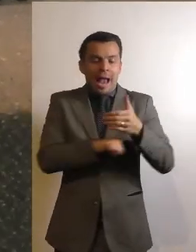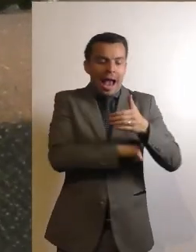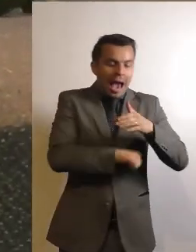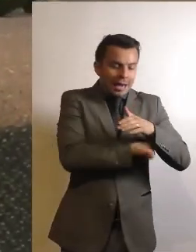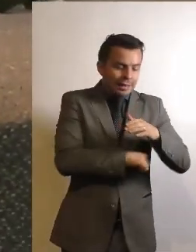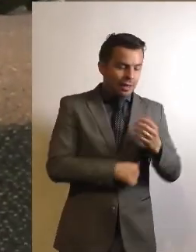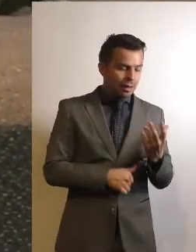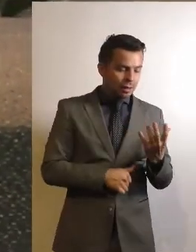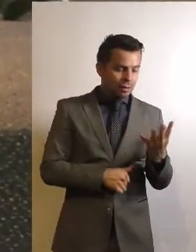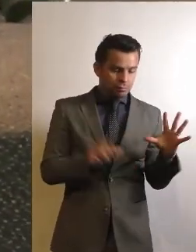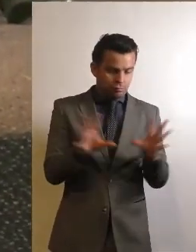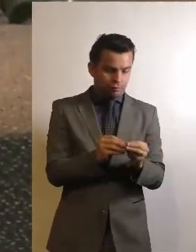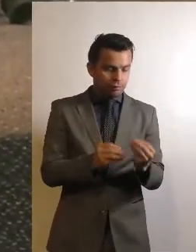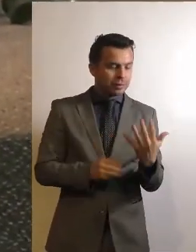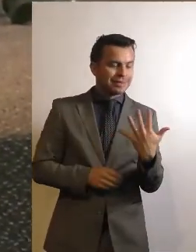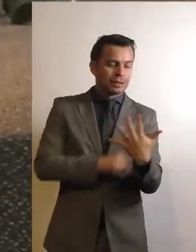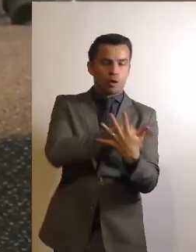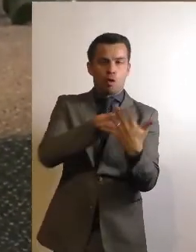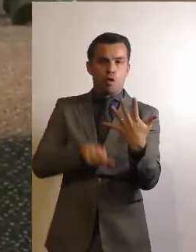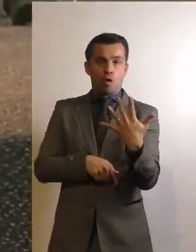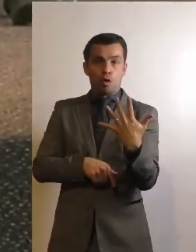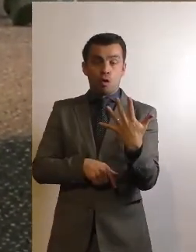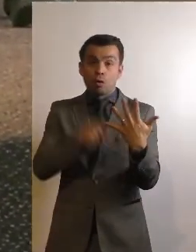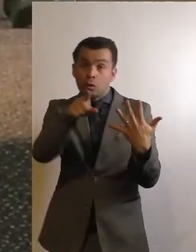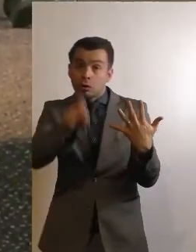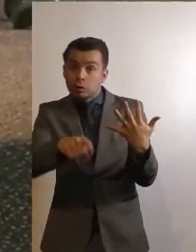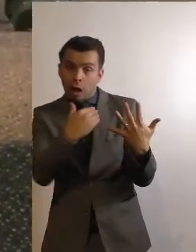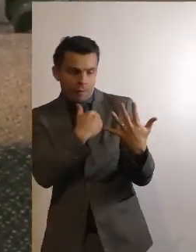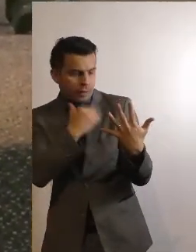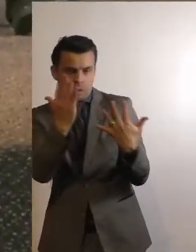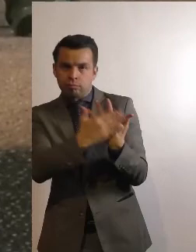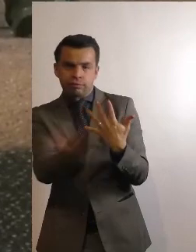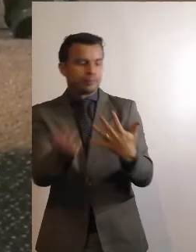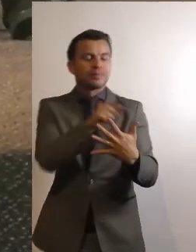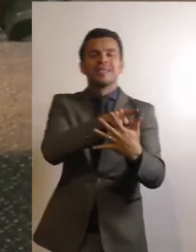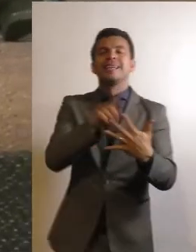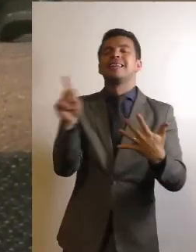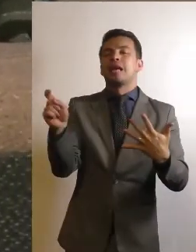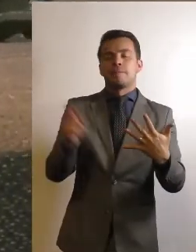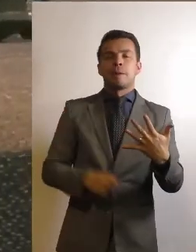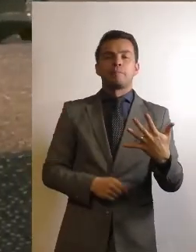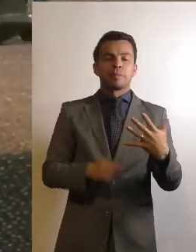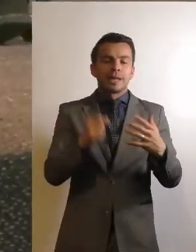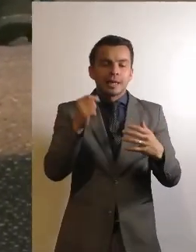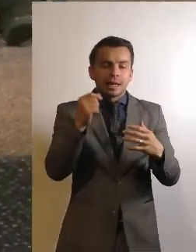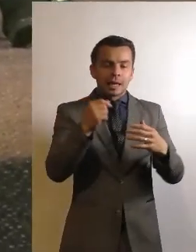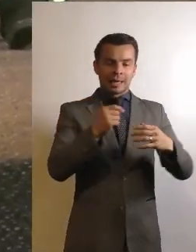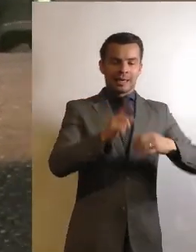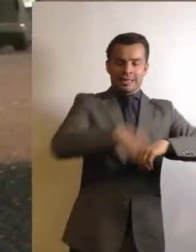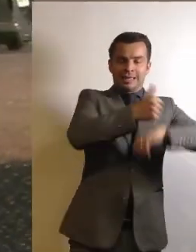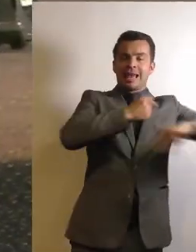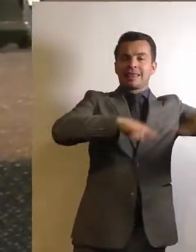comunidad de Universidad del Bosque. Tenemos el área de gerencia de innovación tecnológica, que el año pasado